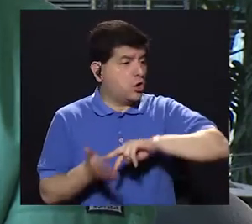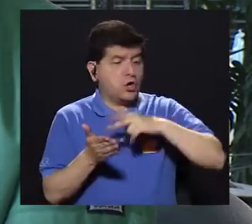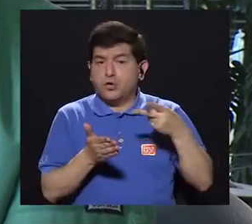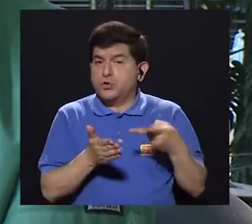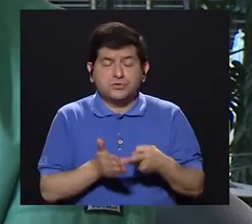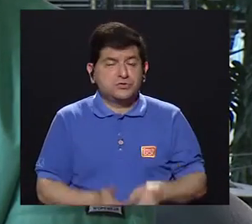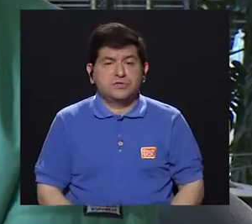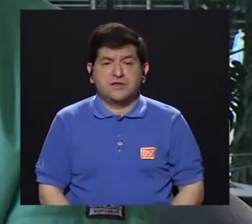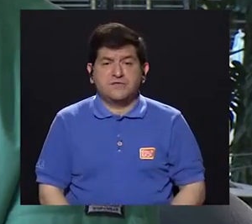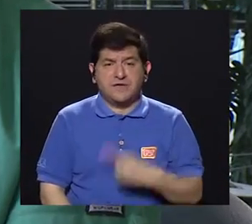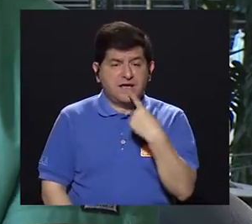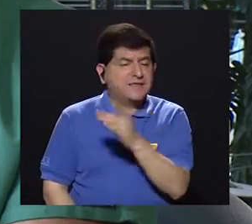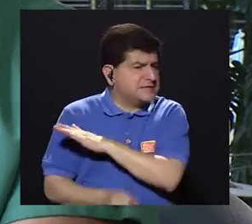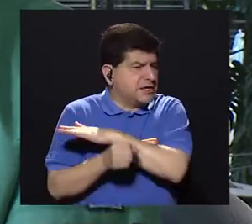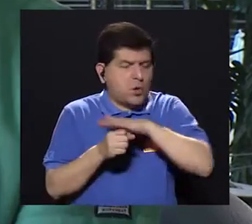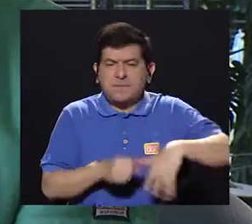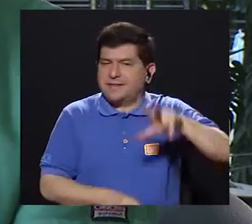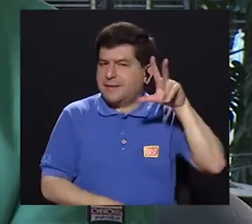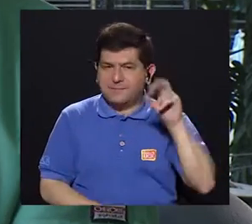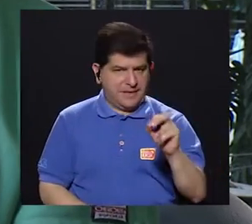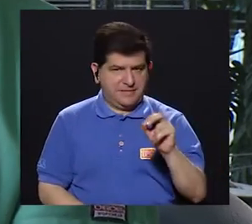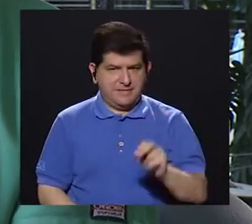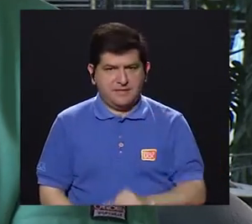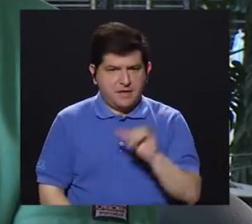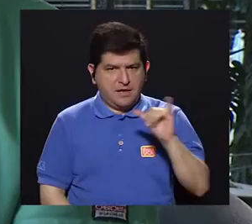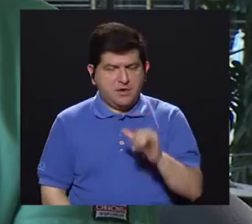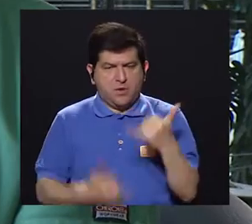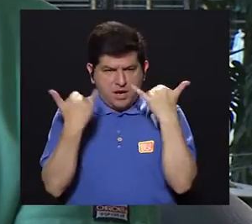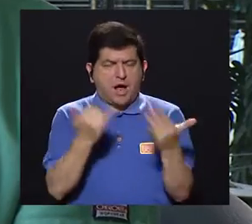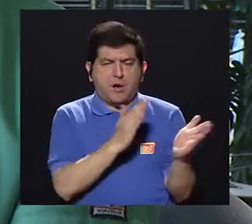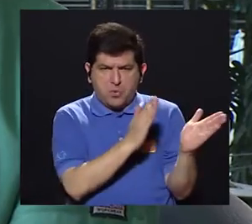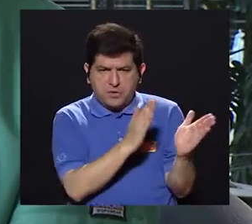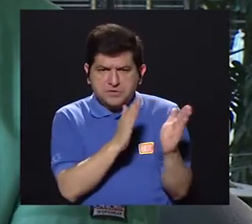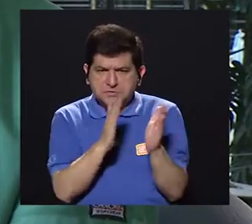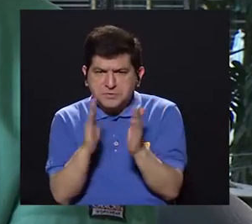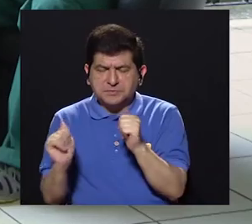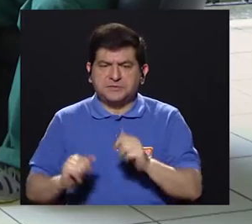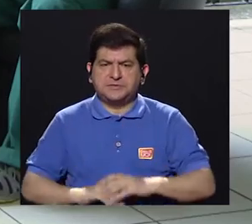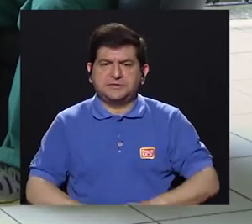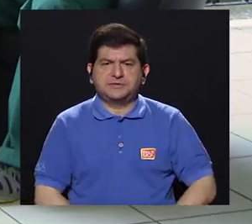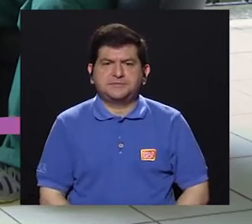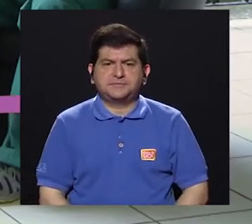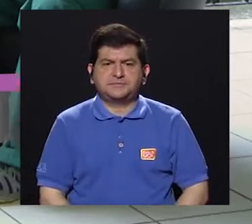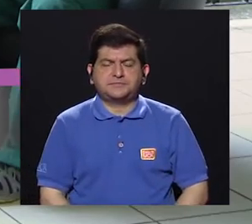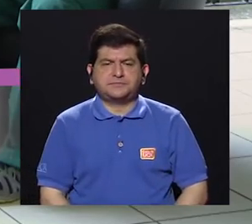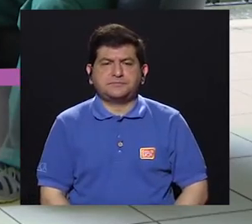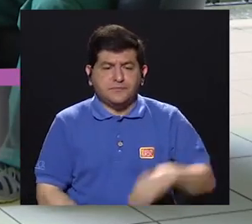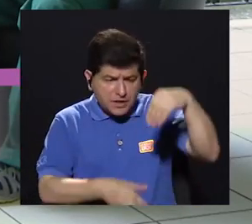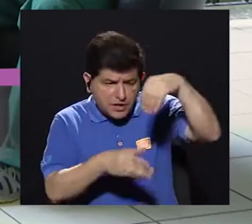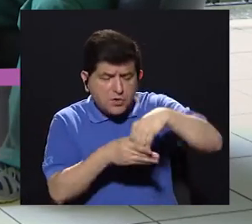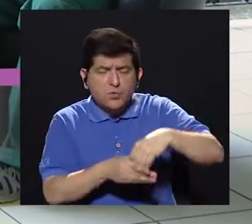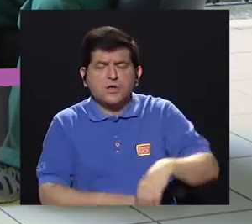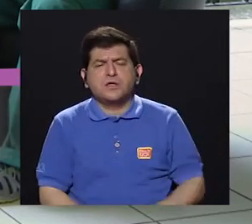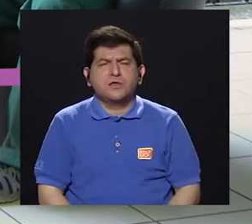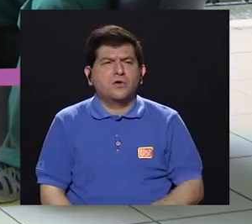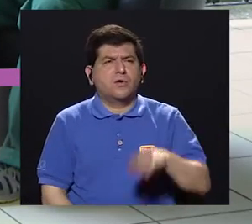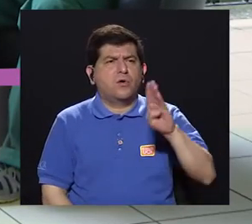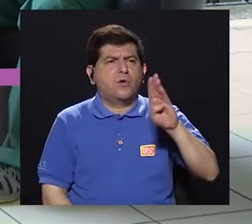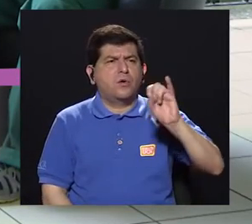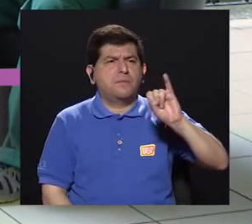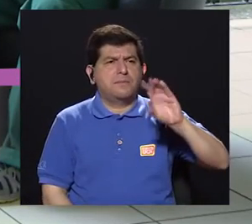no existe nada que le puedan a usted decir que no. Igual hay preparaciones ahora, por ejemplo, con bicarbonato,